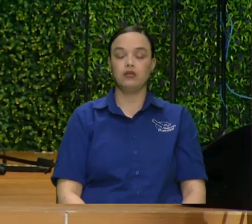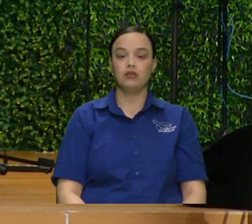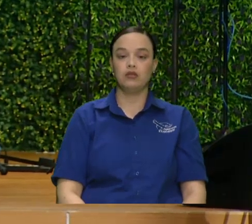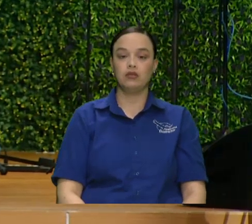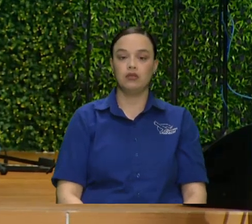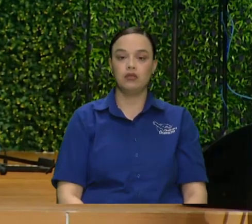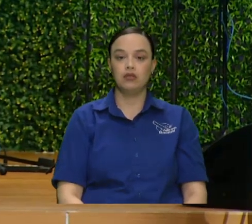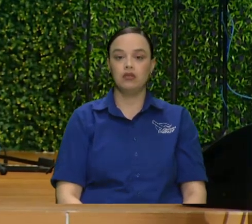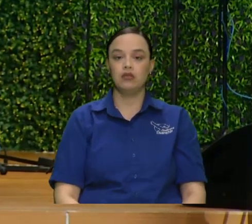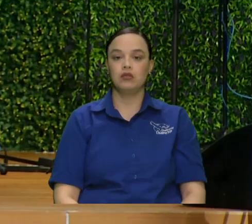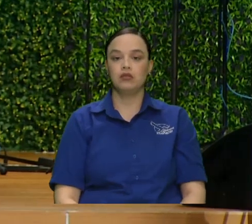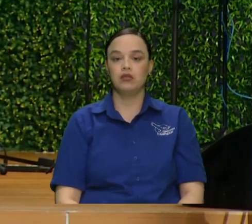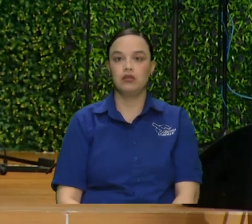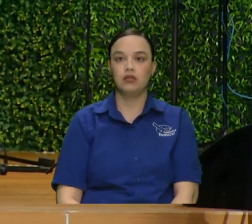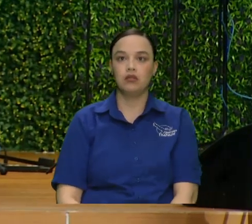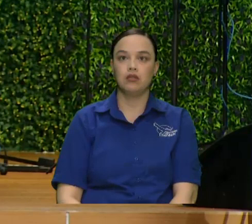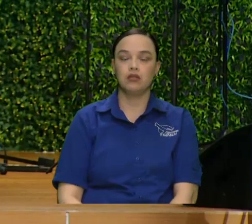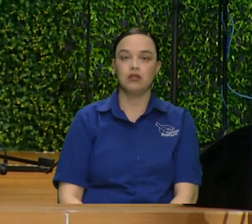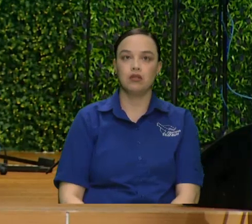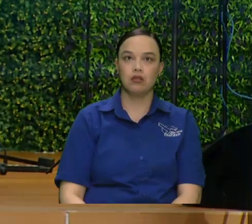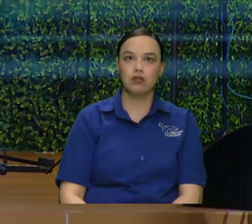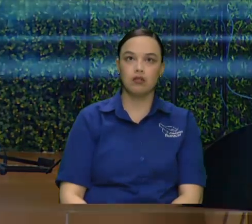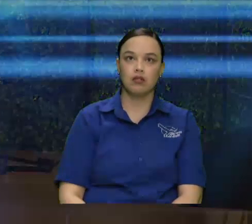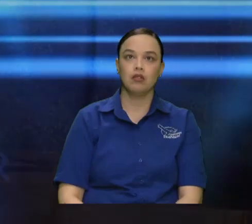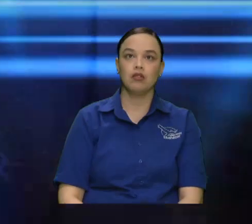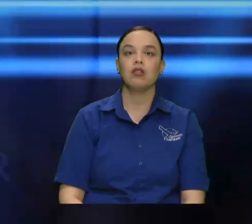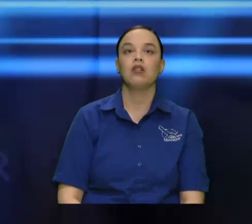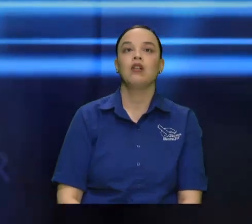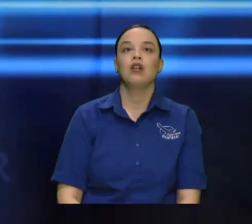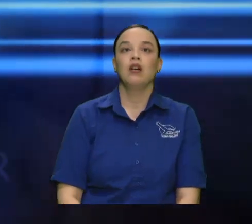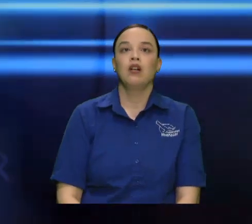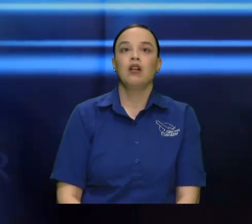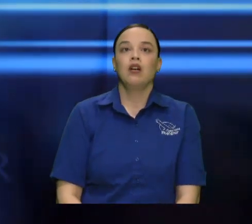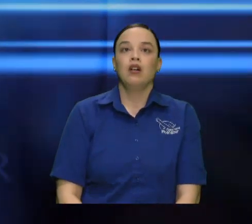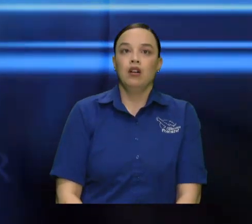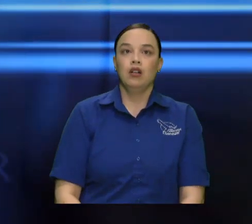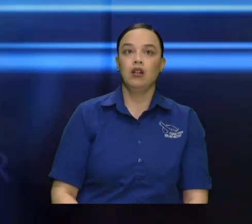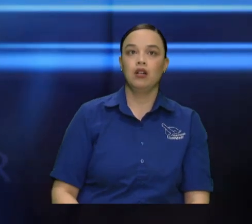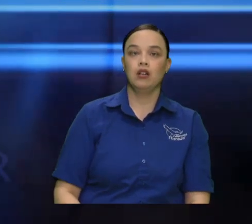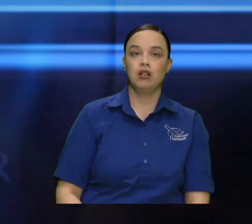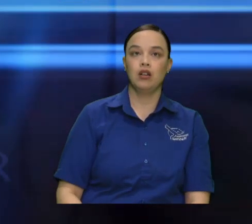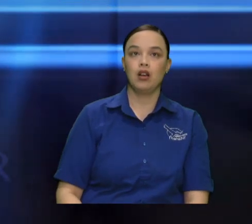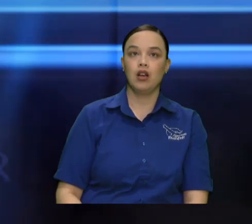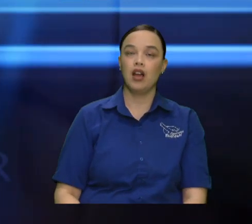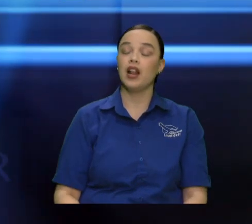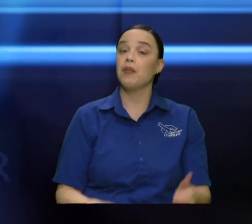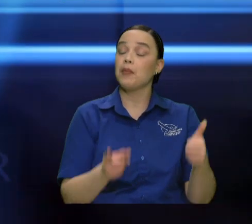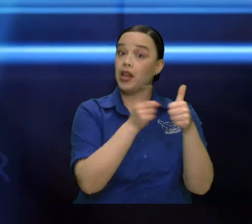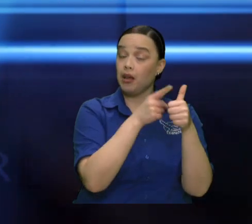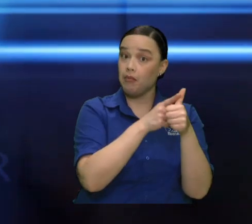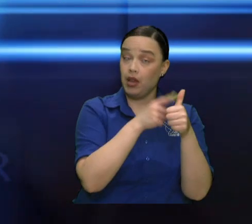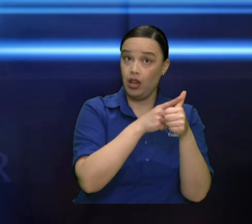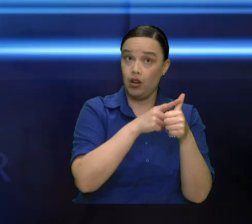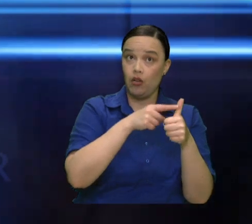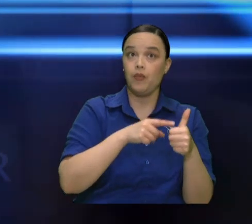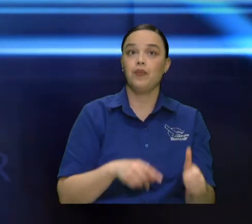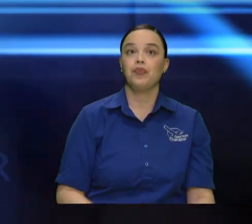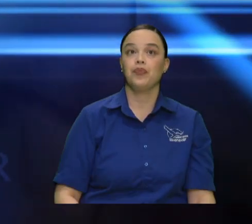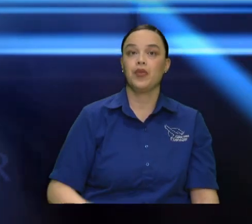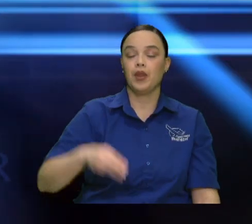en jueces 6 del 2 al 5 ahí están y son los madianitas los amalecitas